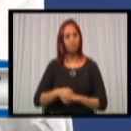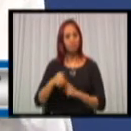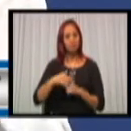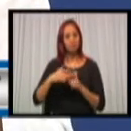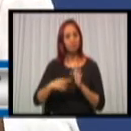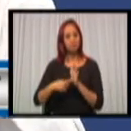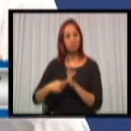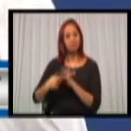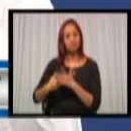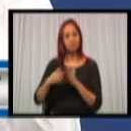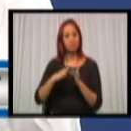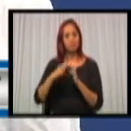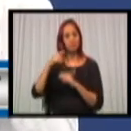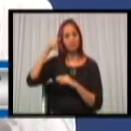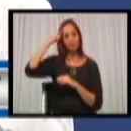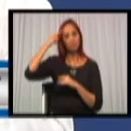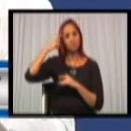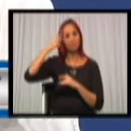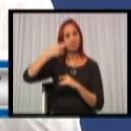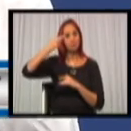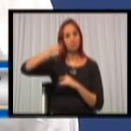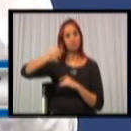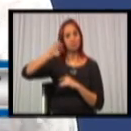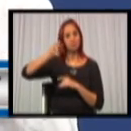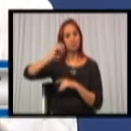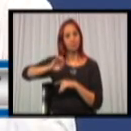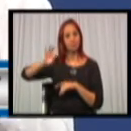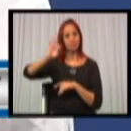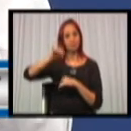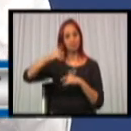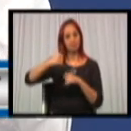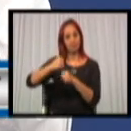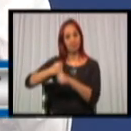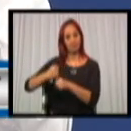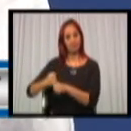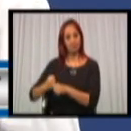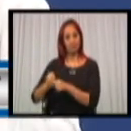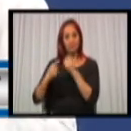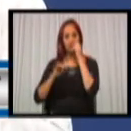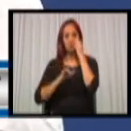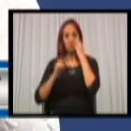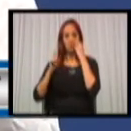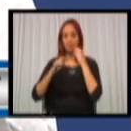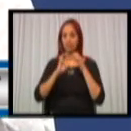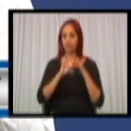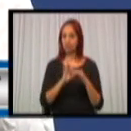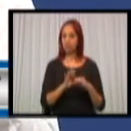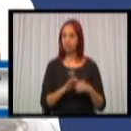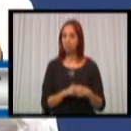plasmados en mi plan de gobierno para empezar el 7 de febrero a trabajar como debe ser,